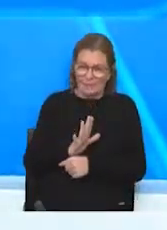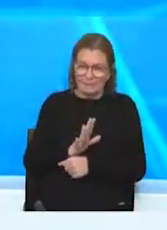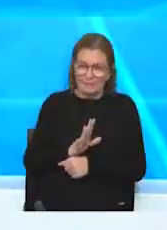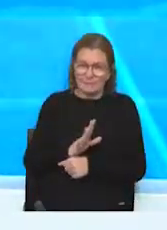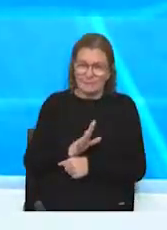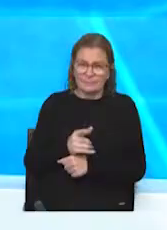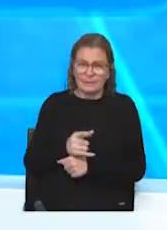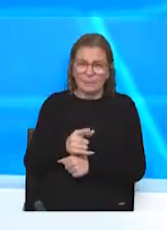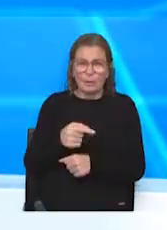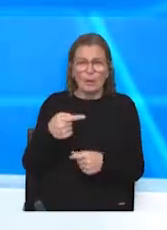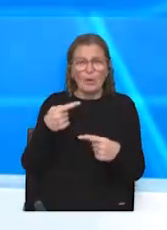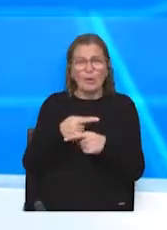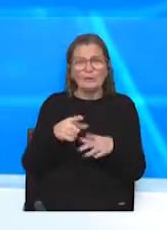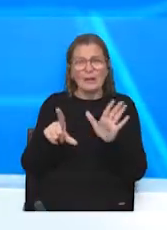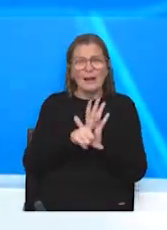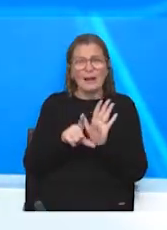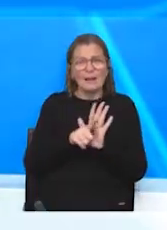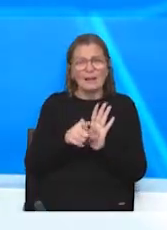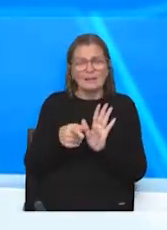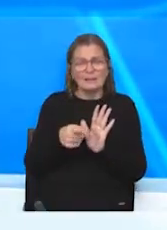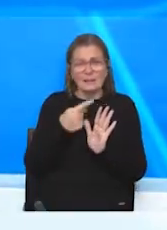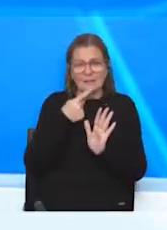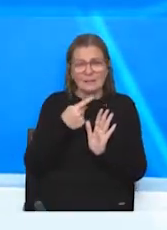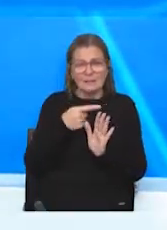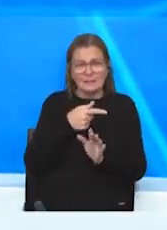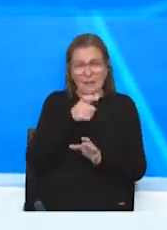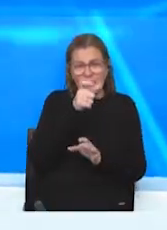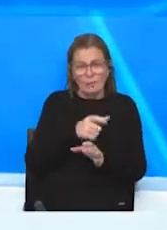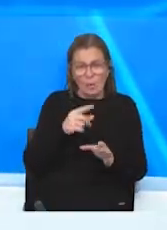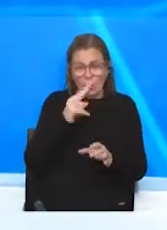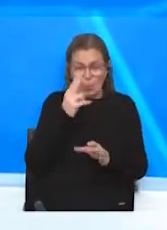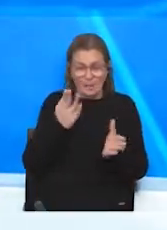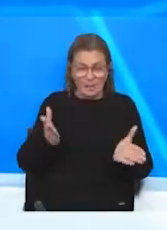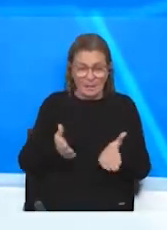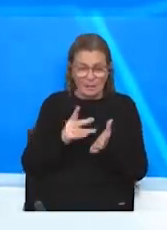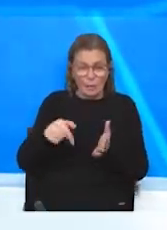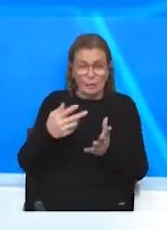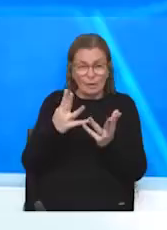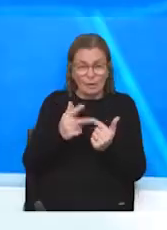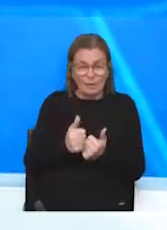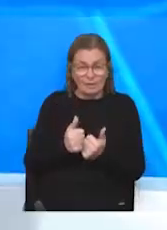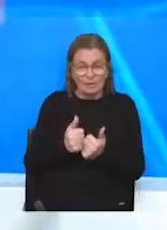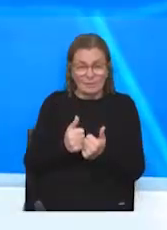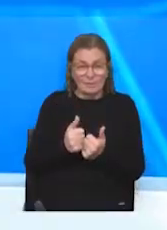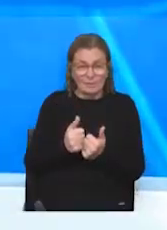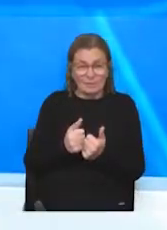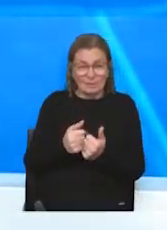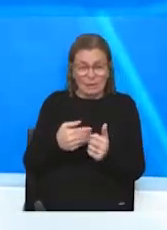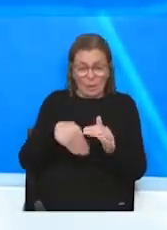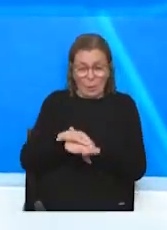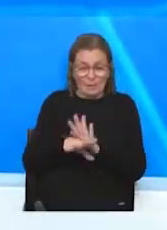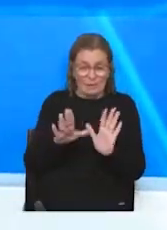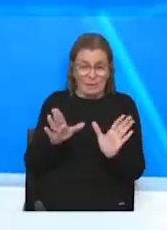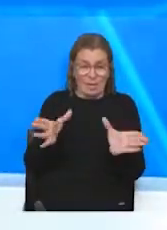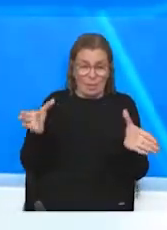no tiene consecuencias legales pero punto de vista ético pone a esta gente de Uruguay adelante y a otras organizaciones de de su entramado